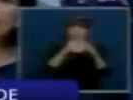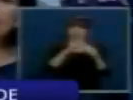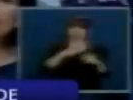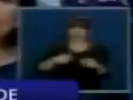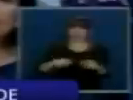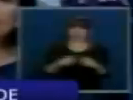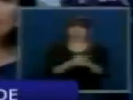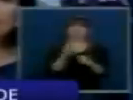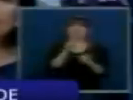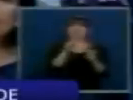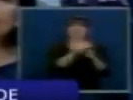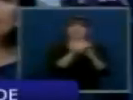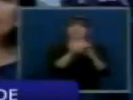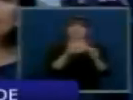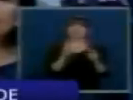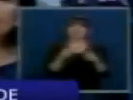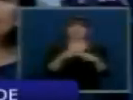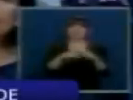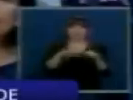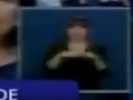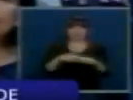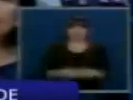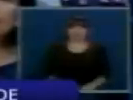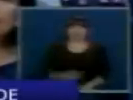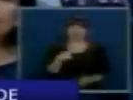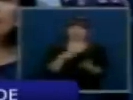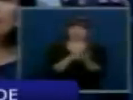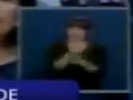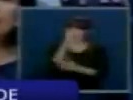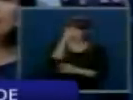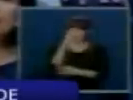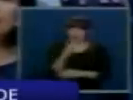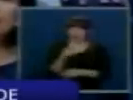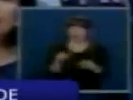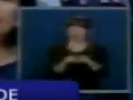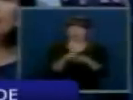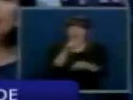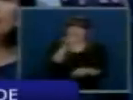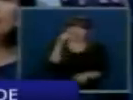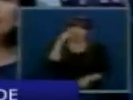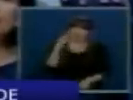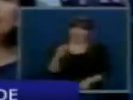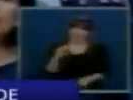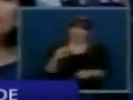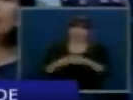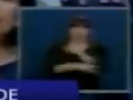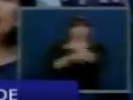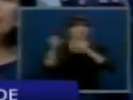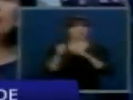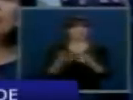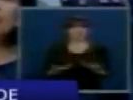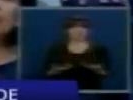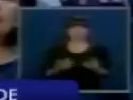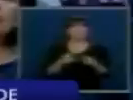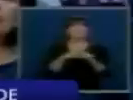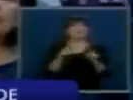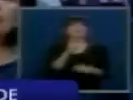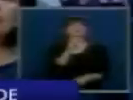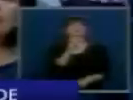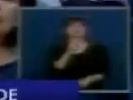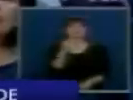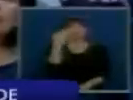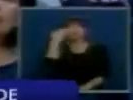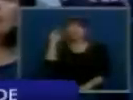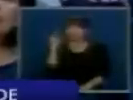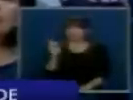Nacional. Francamente, no creo y tampoco piensen ustedes que se los han robado. Pero lo cierto es que no sabemos